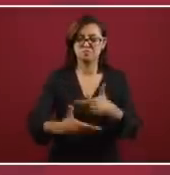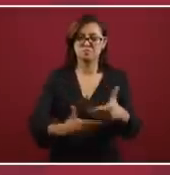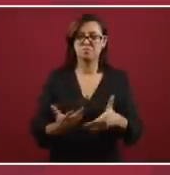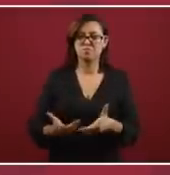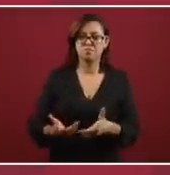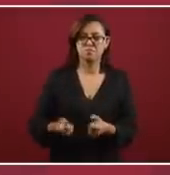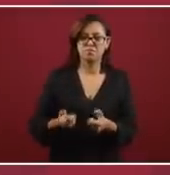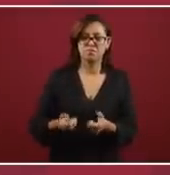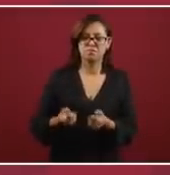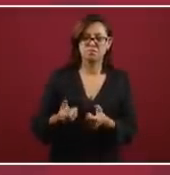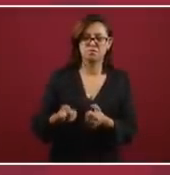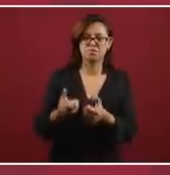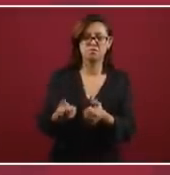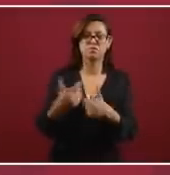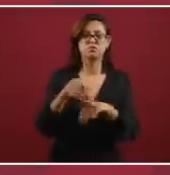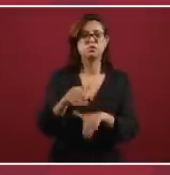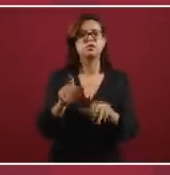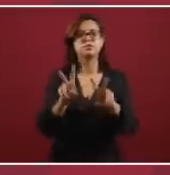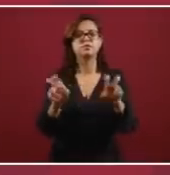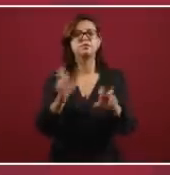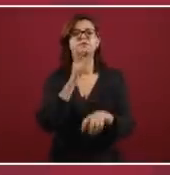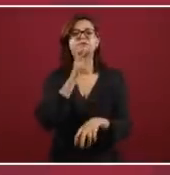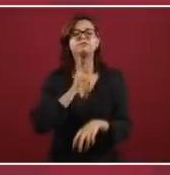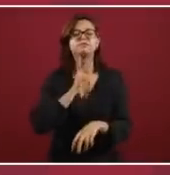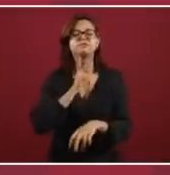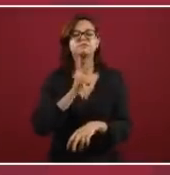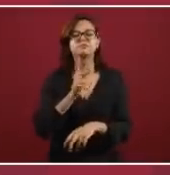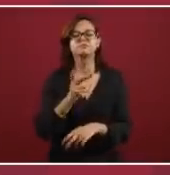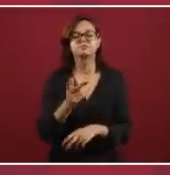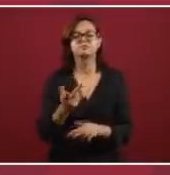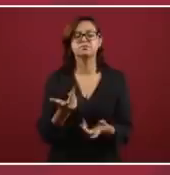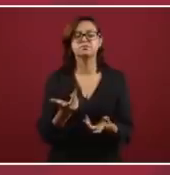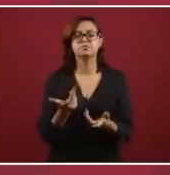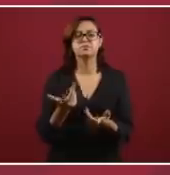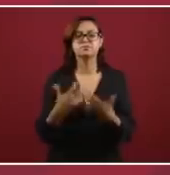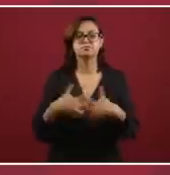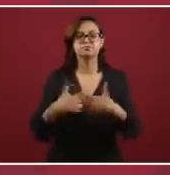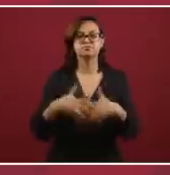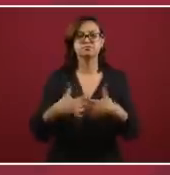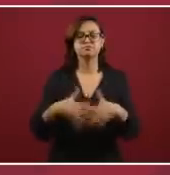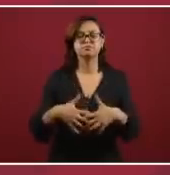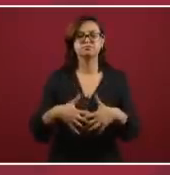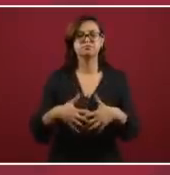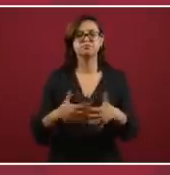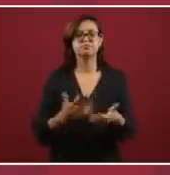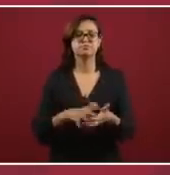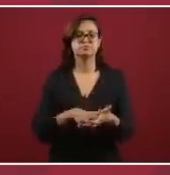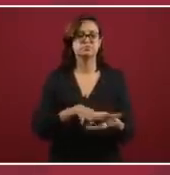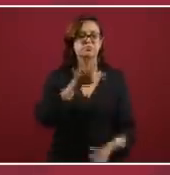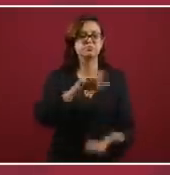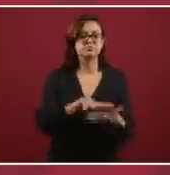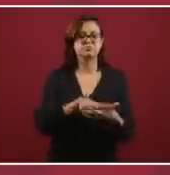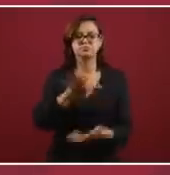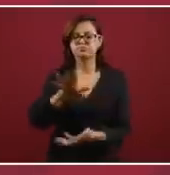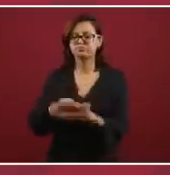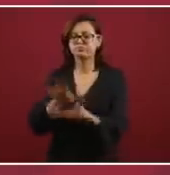en la industria petrolera, en lo que tiene que ver con la producción